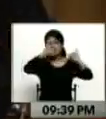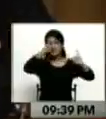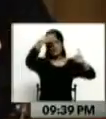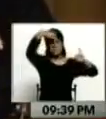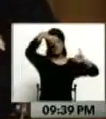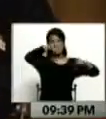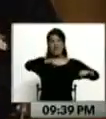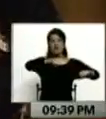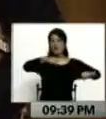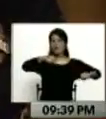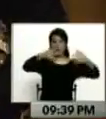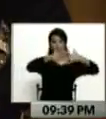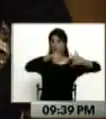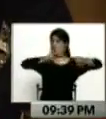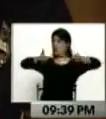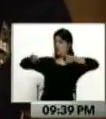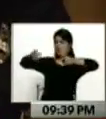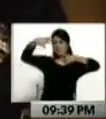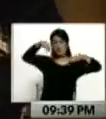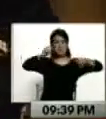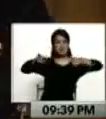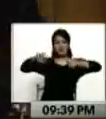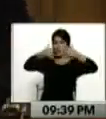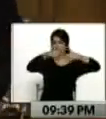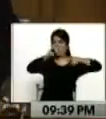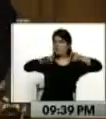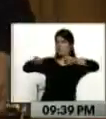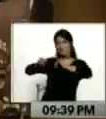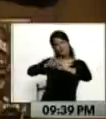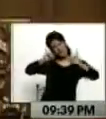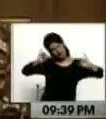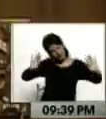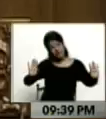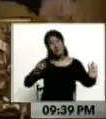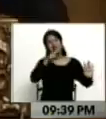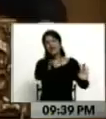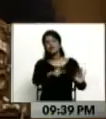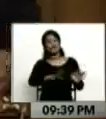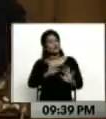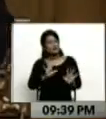el imperio de los Estados Unidos sobre el mundo